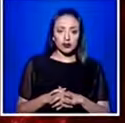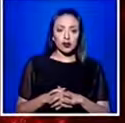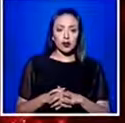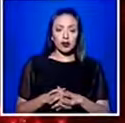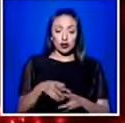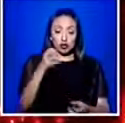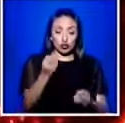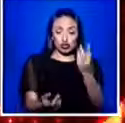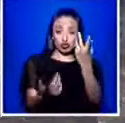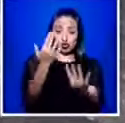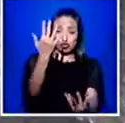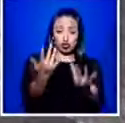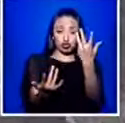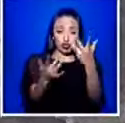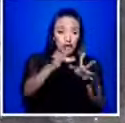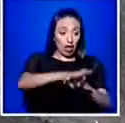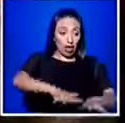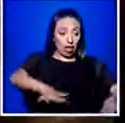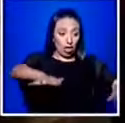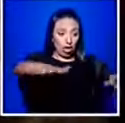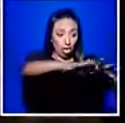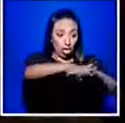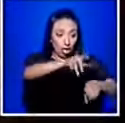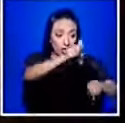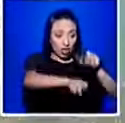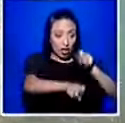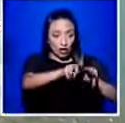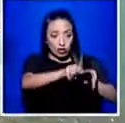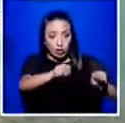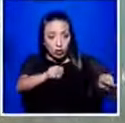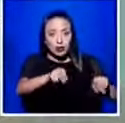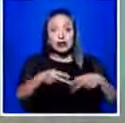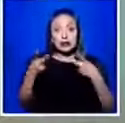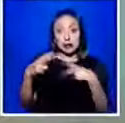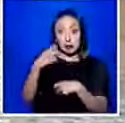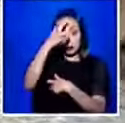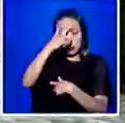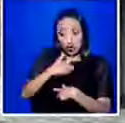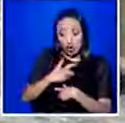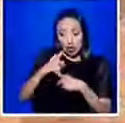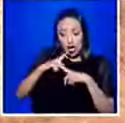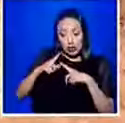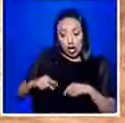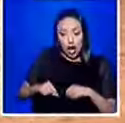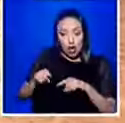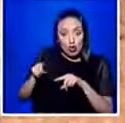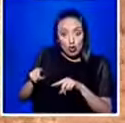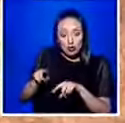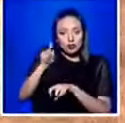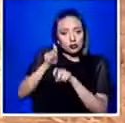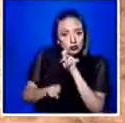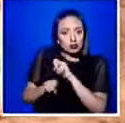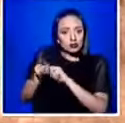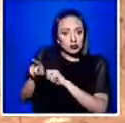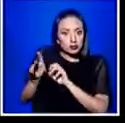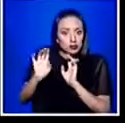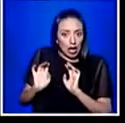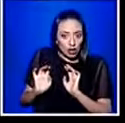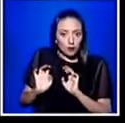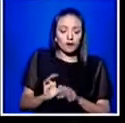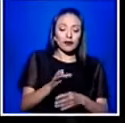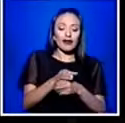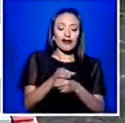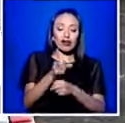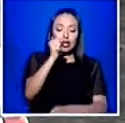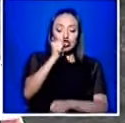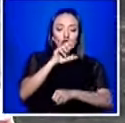Los incendios dejaron zonas devastadas y también estragos en la salud de los pobladores expuestos al humo y a las cenizas. Según la Federación